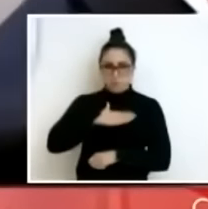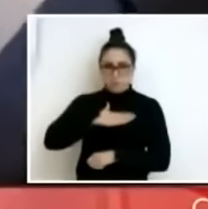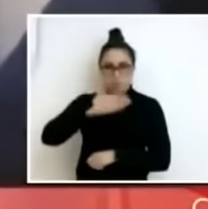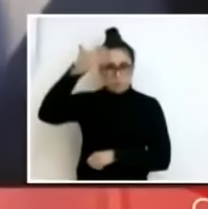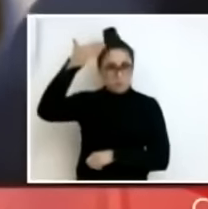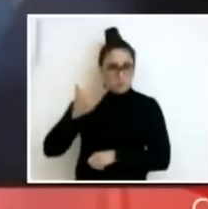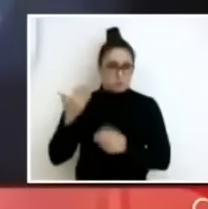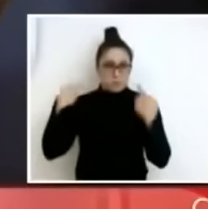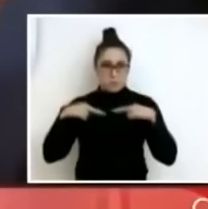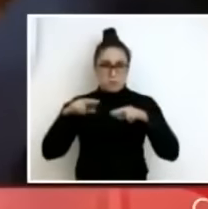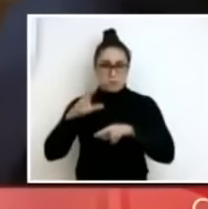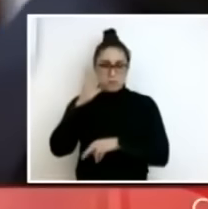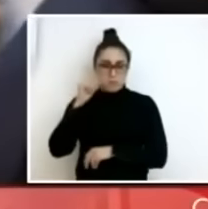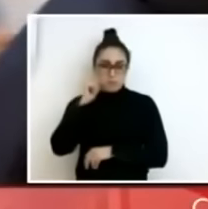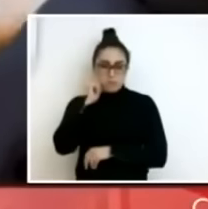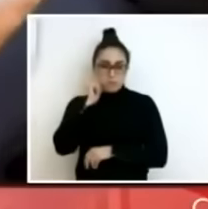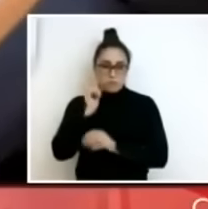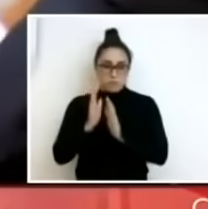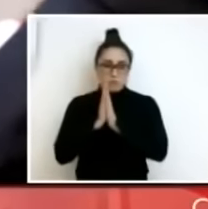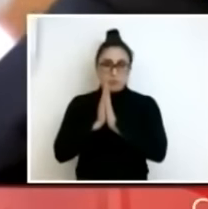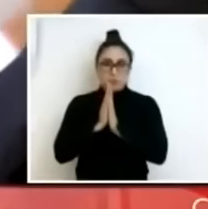la república